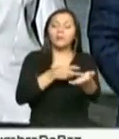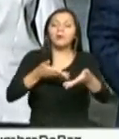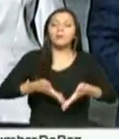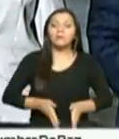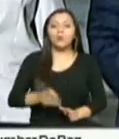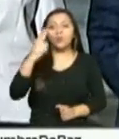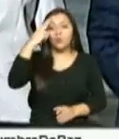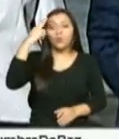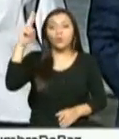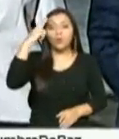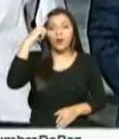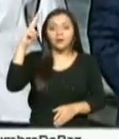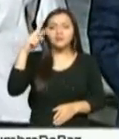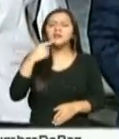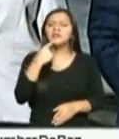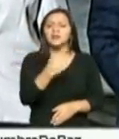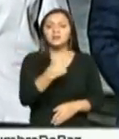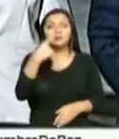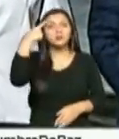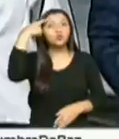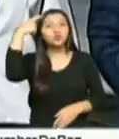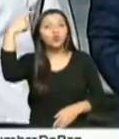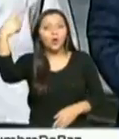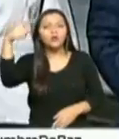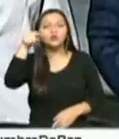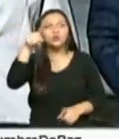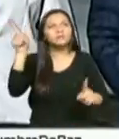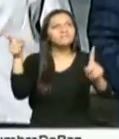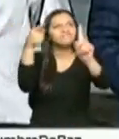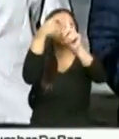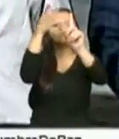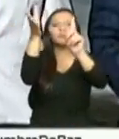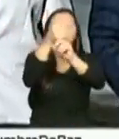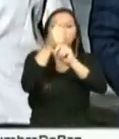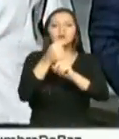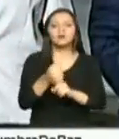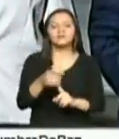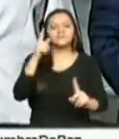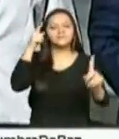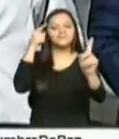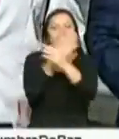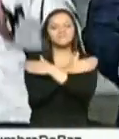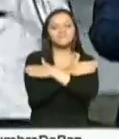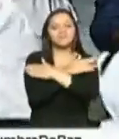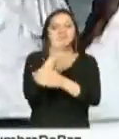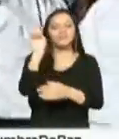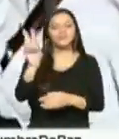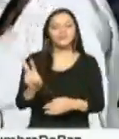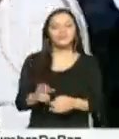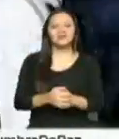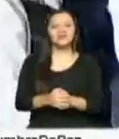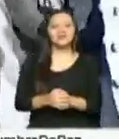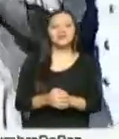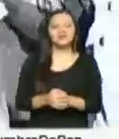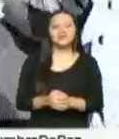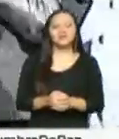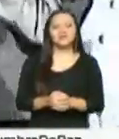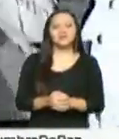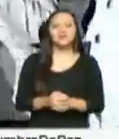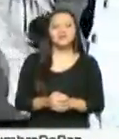nos mantiene caminando. Muchas gracias, Venezuela. Un abrazo y hasta la victoria siempre. Bien, son las